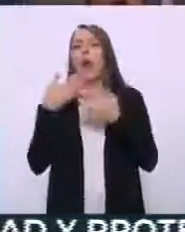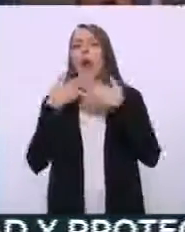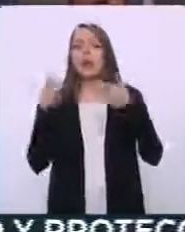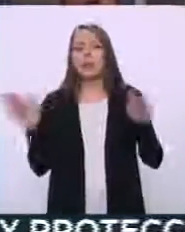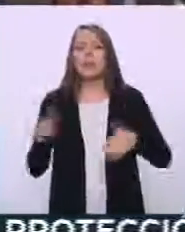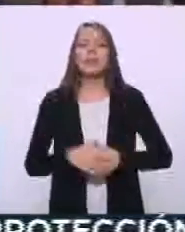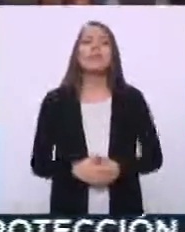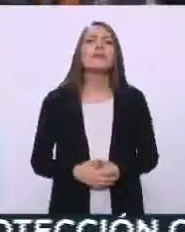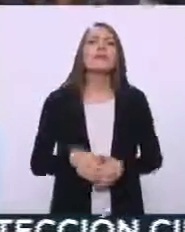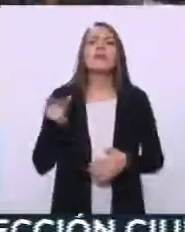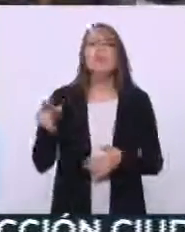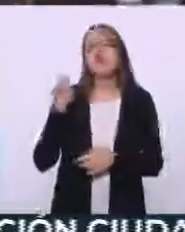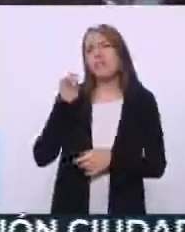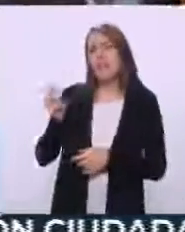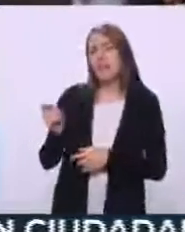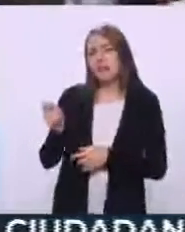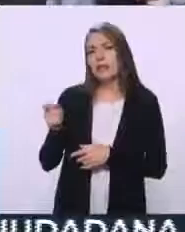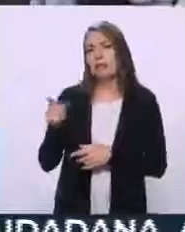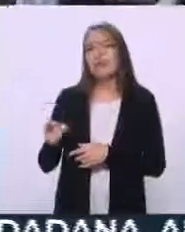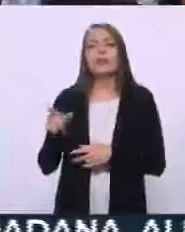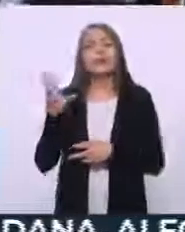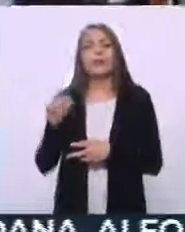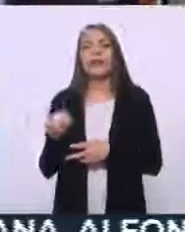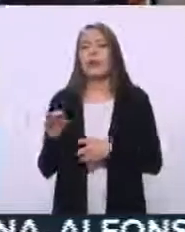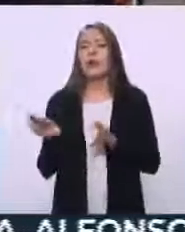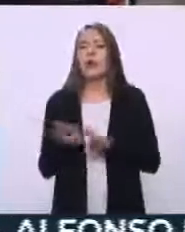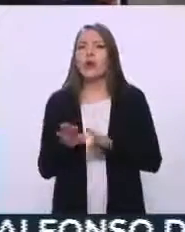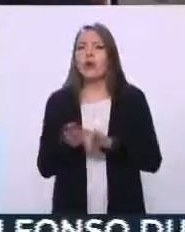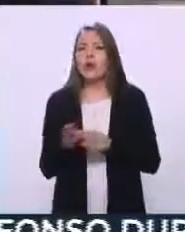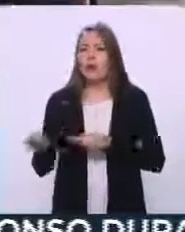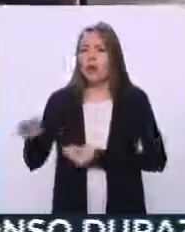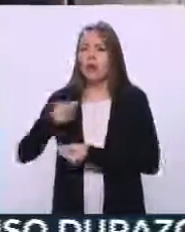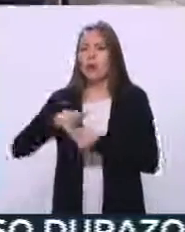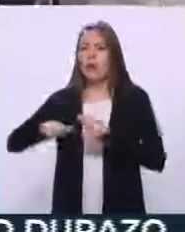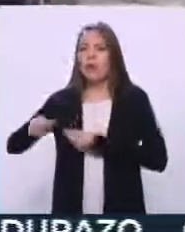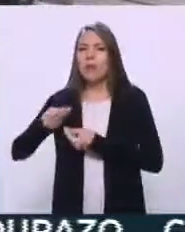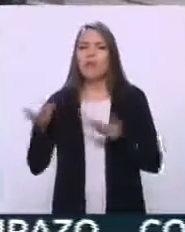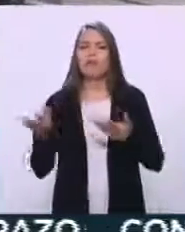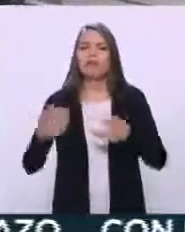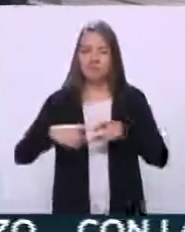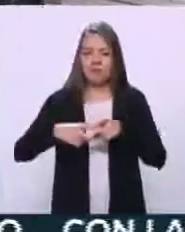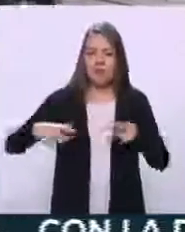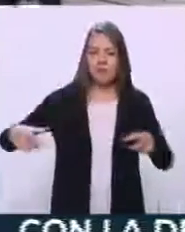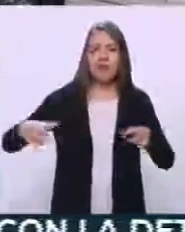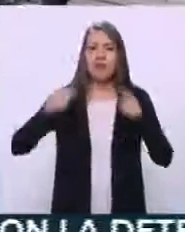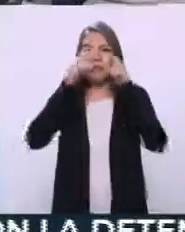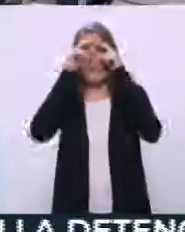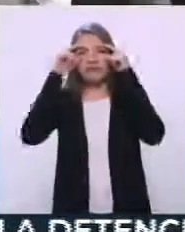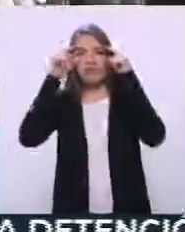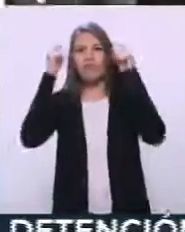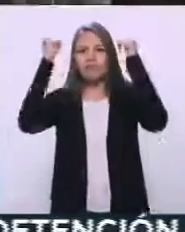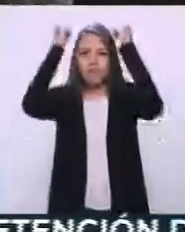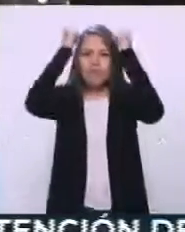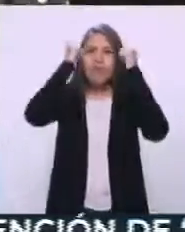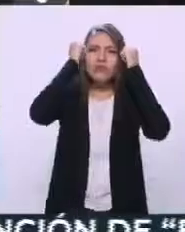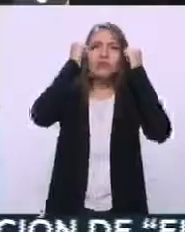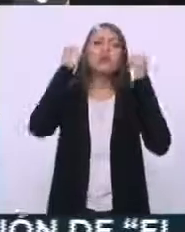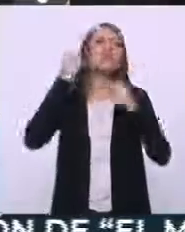Bueno, pues el no compartir equipo como tablas, gorras, gogles, flotadores,